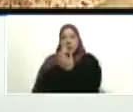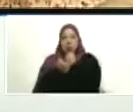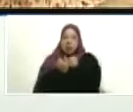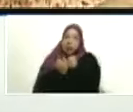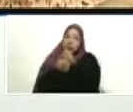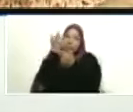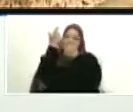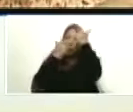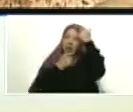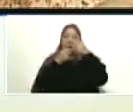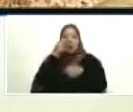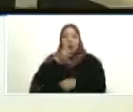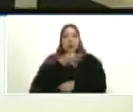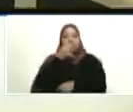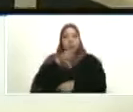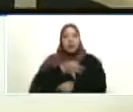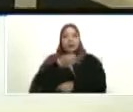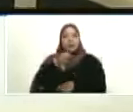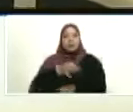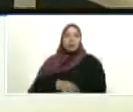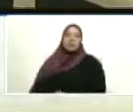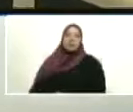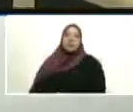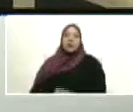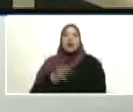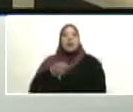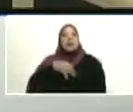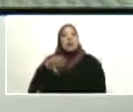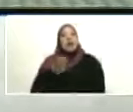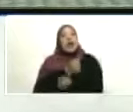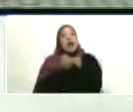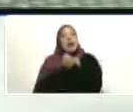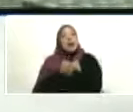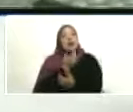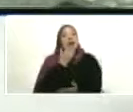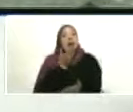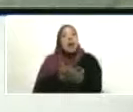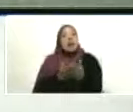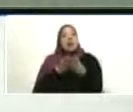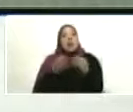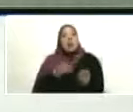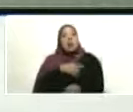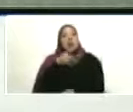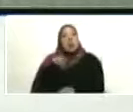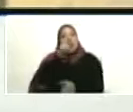comandante eterno, Hugo Rafael Chávez Frías. Siempre le damos las gracias a él y a su espíritu inmortal. Siempre.